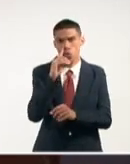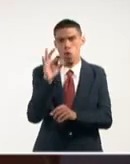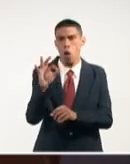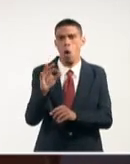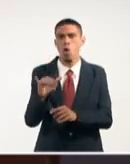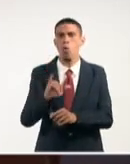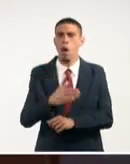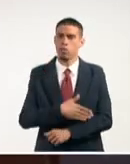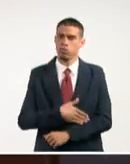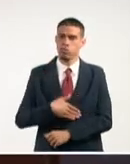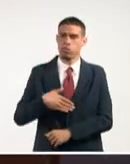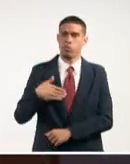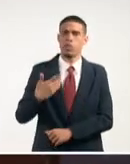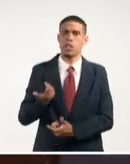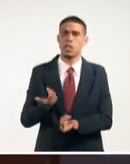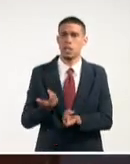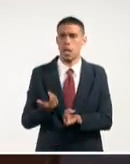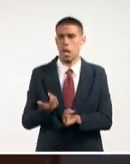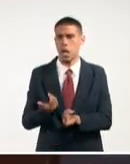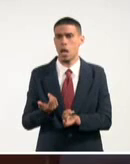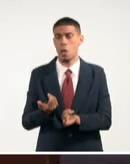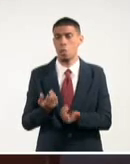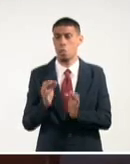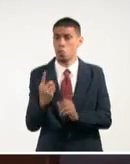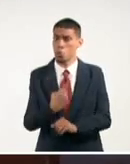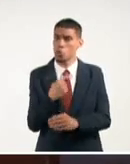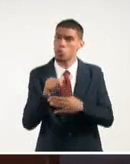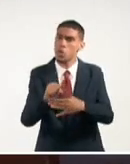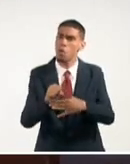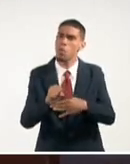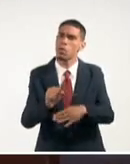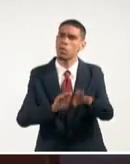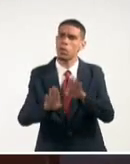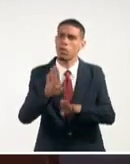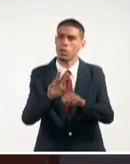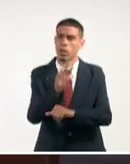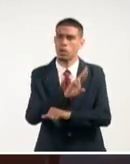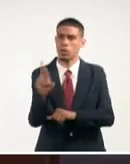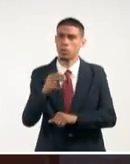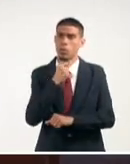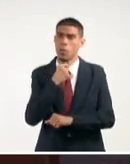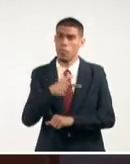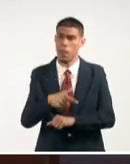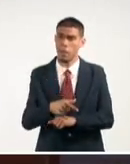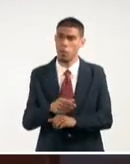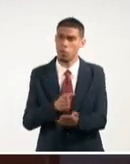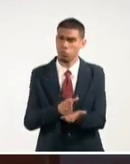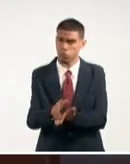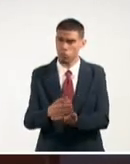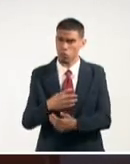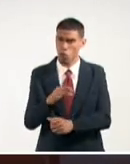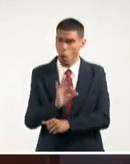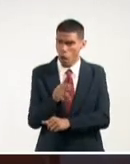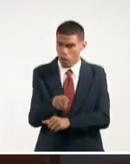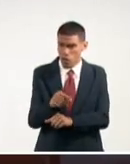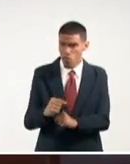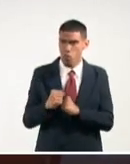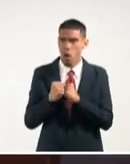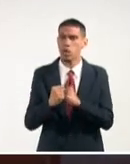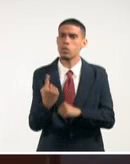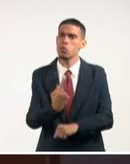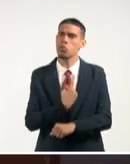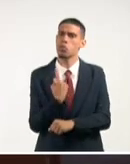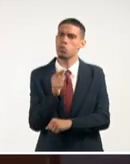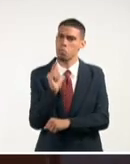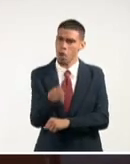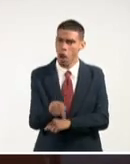haberle prestado un servicio. Y mientras nos queden fuerzas, estaremos en el